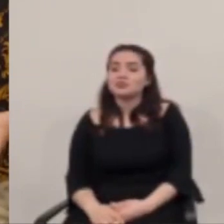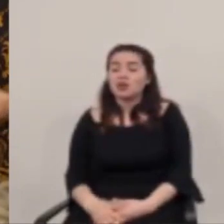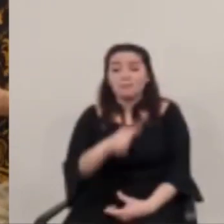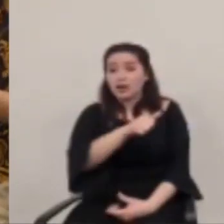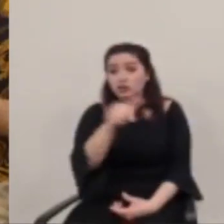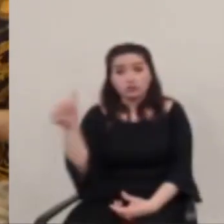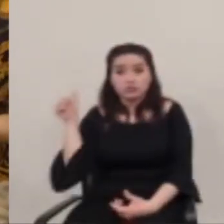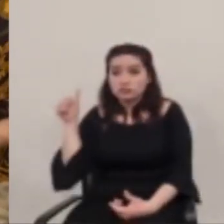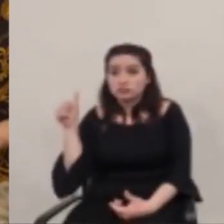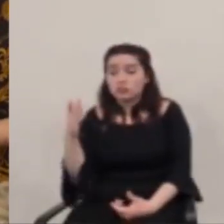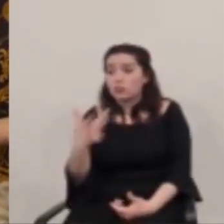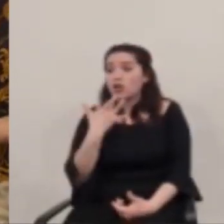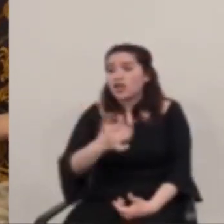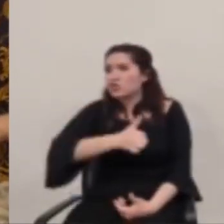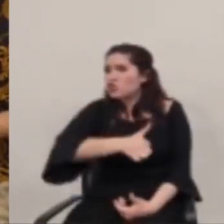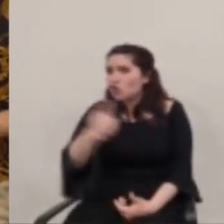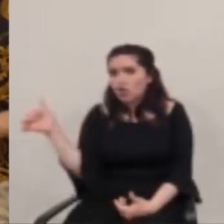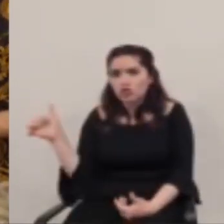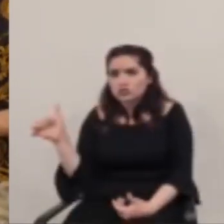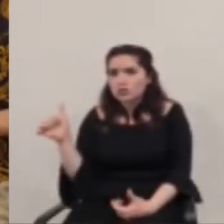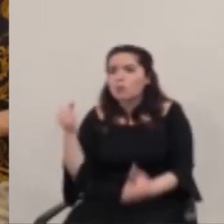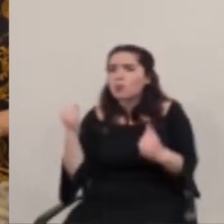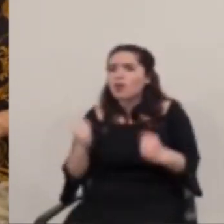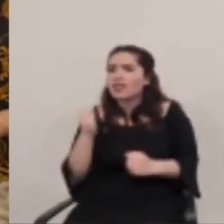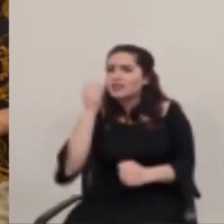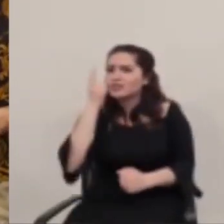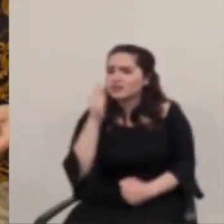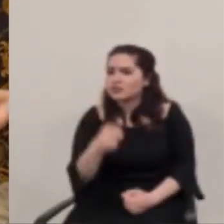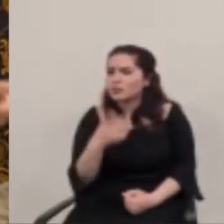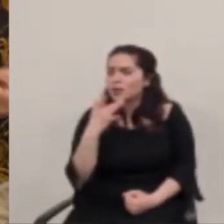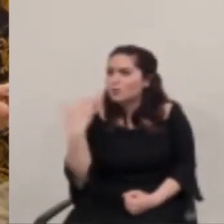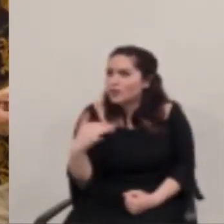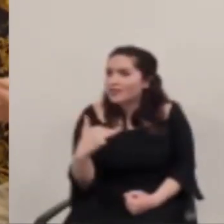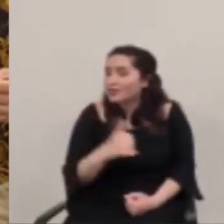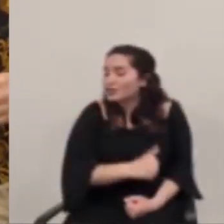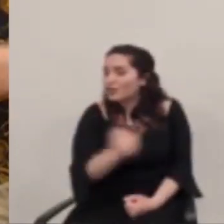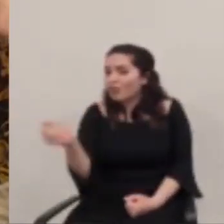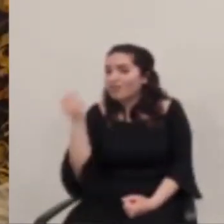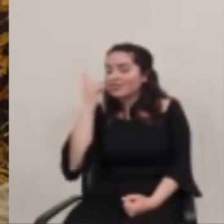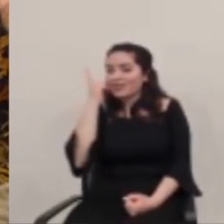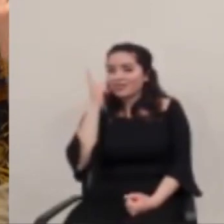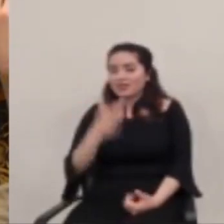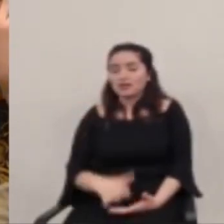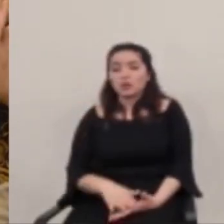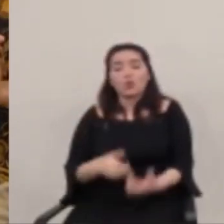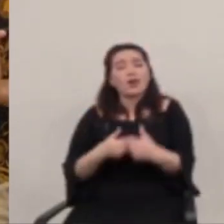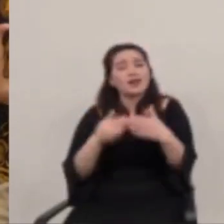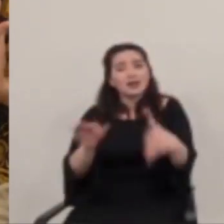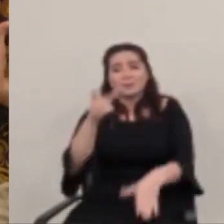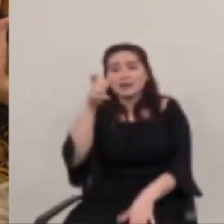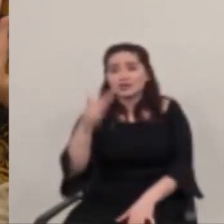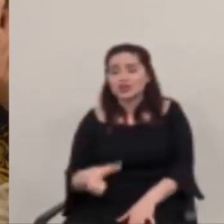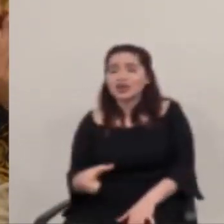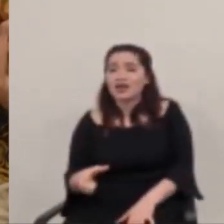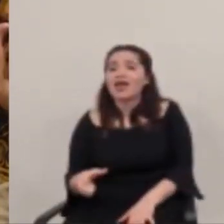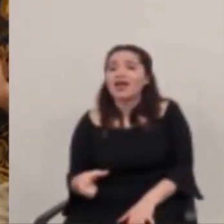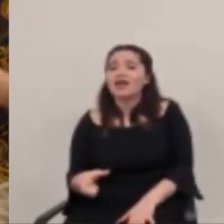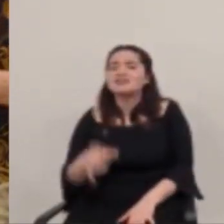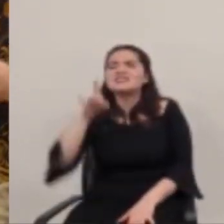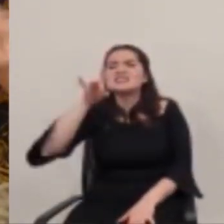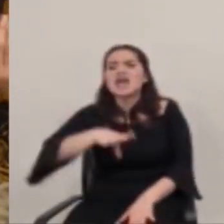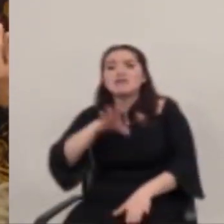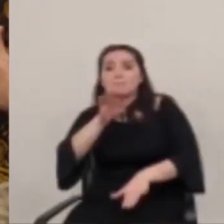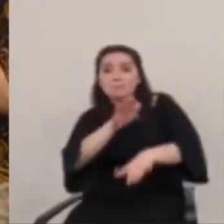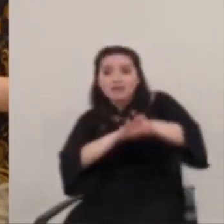¿Por qué era importante que todos entendieran esto? ¿Por qué era importante de que, por ejemplo, toda persona entendiera de prevención de abuso o